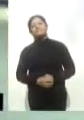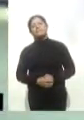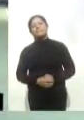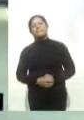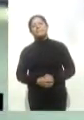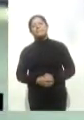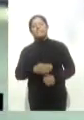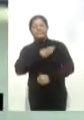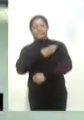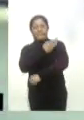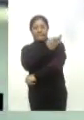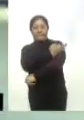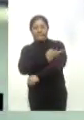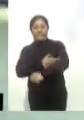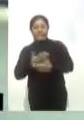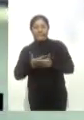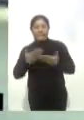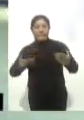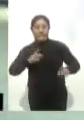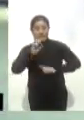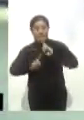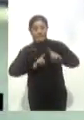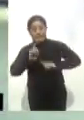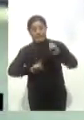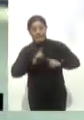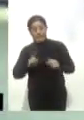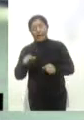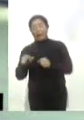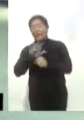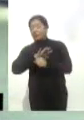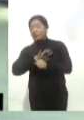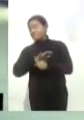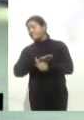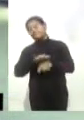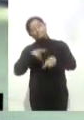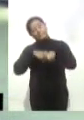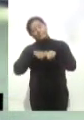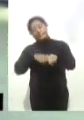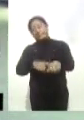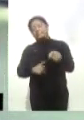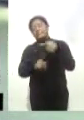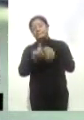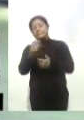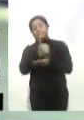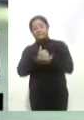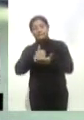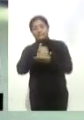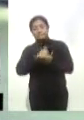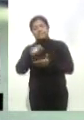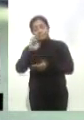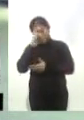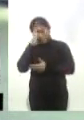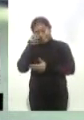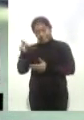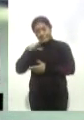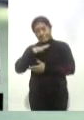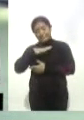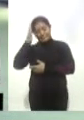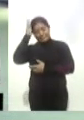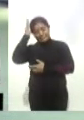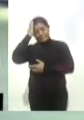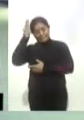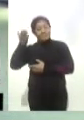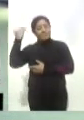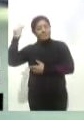Muy buena tarde, vámonos a los deportes. El COVID le sigue dando malas pasadas al Cruz Azul. Recordemos que ellos venían de líderes en el torneo pasado y